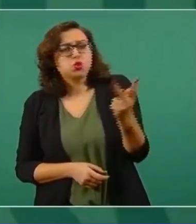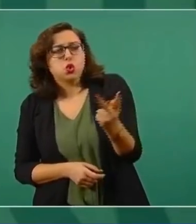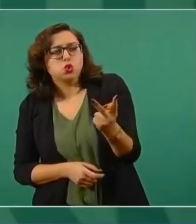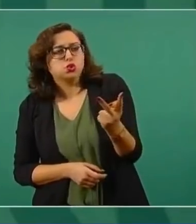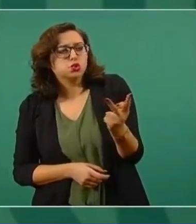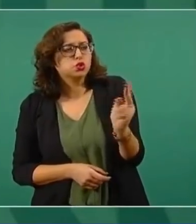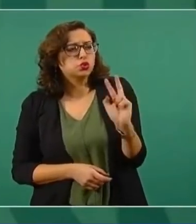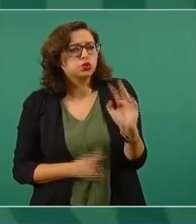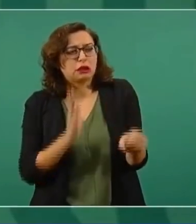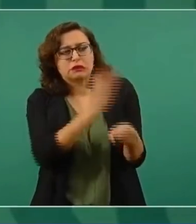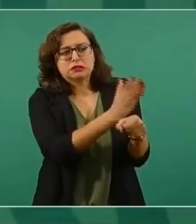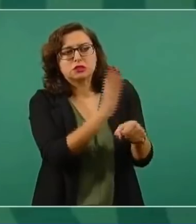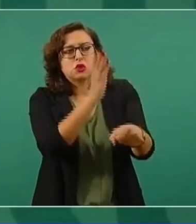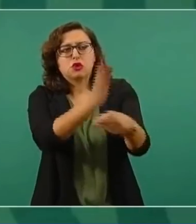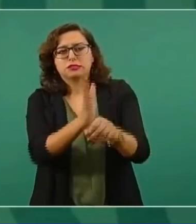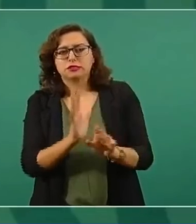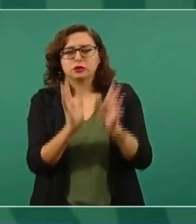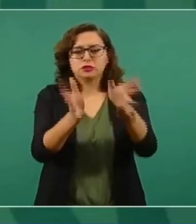antes,